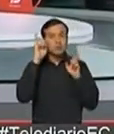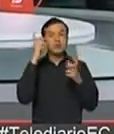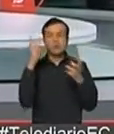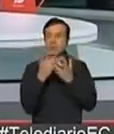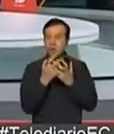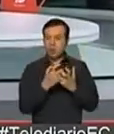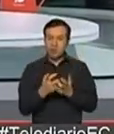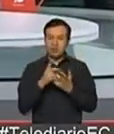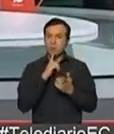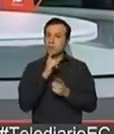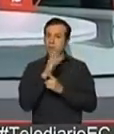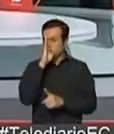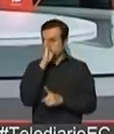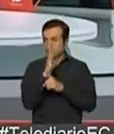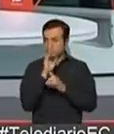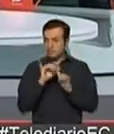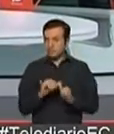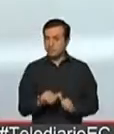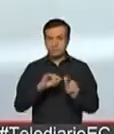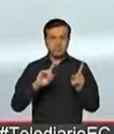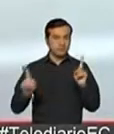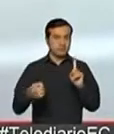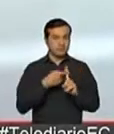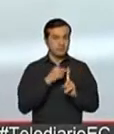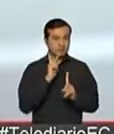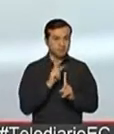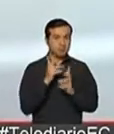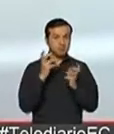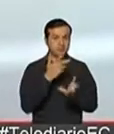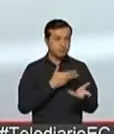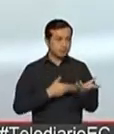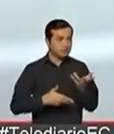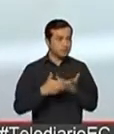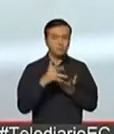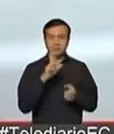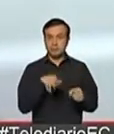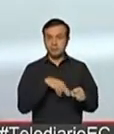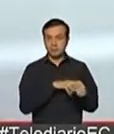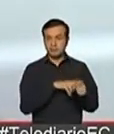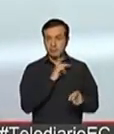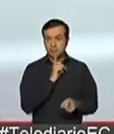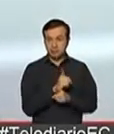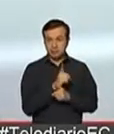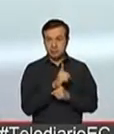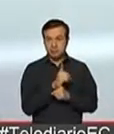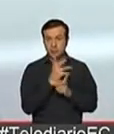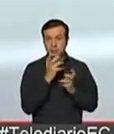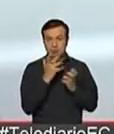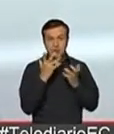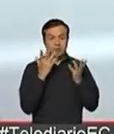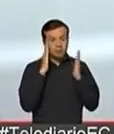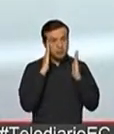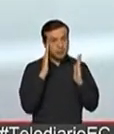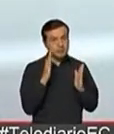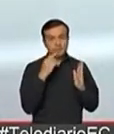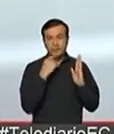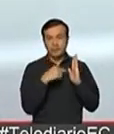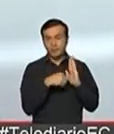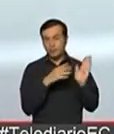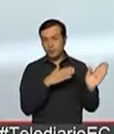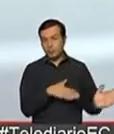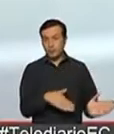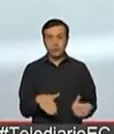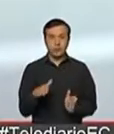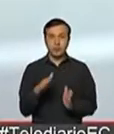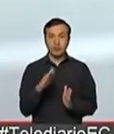realmente lograr estos objetivos. La primera parte es generar un lineamiento nacional, el saber hacia dónde queremos llegar. Con este lineamiento